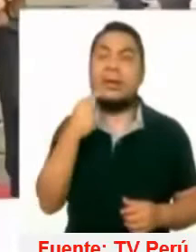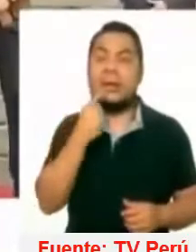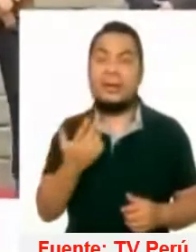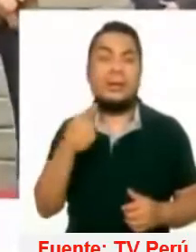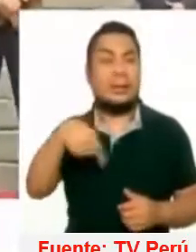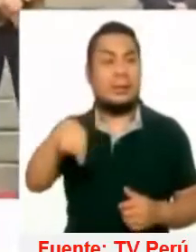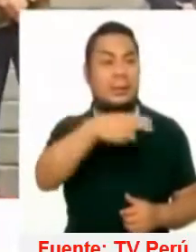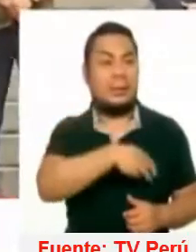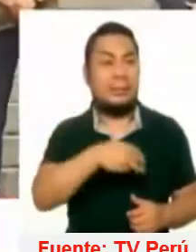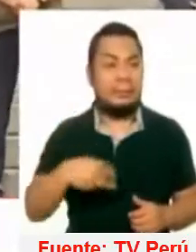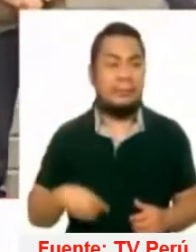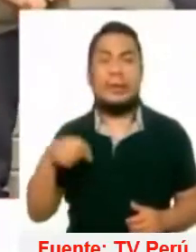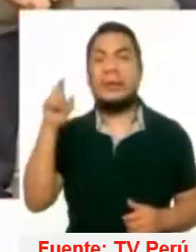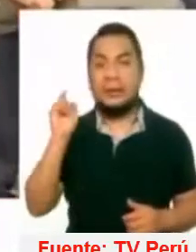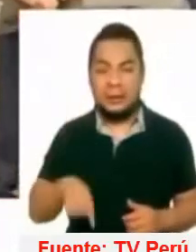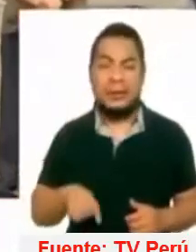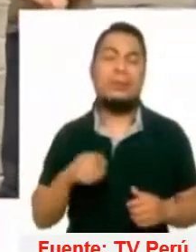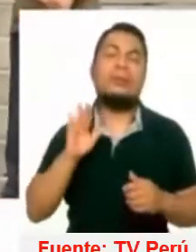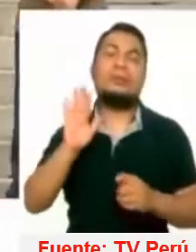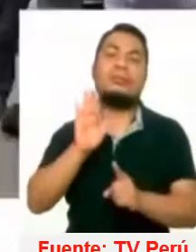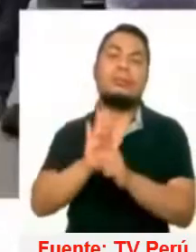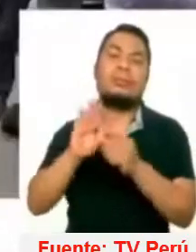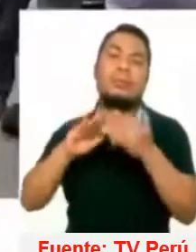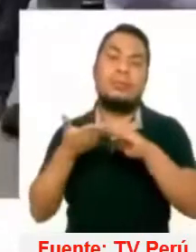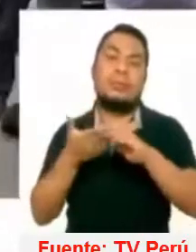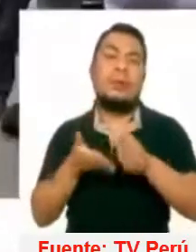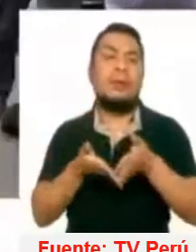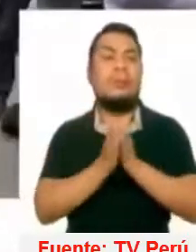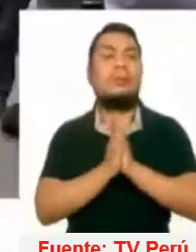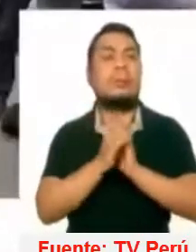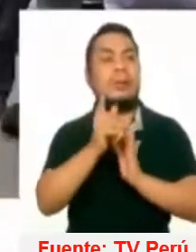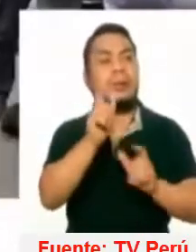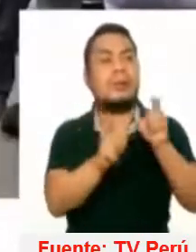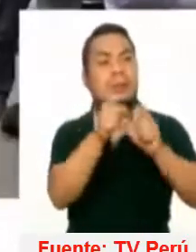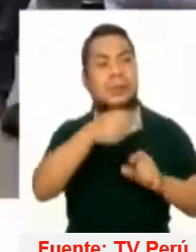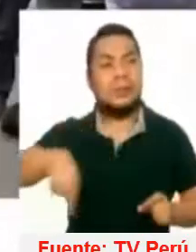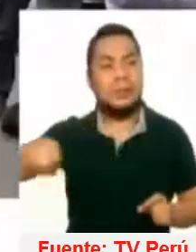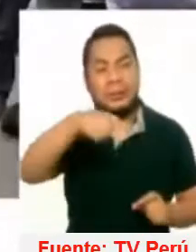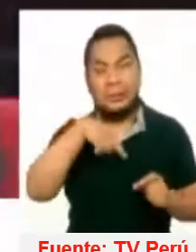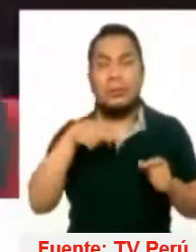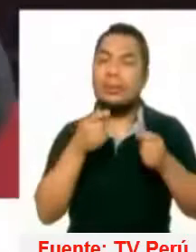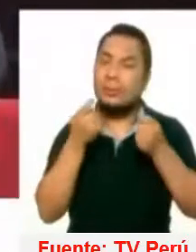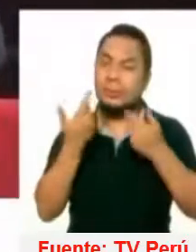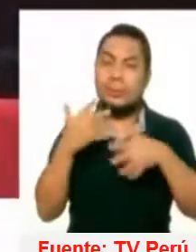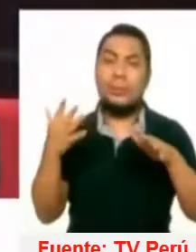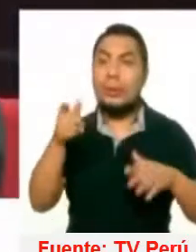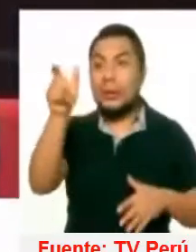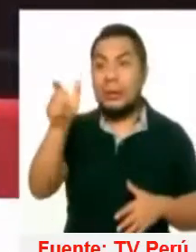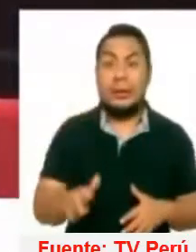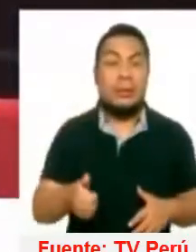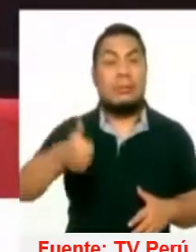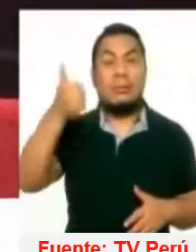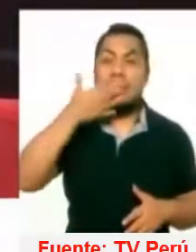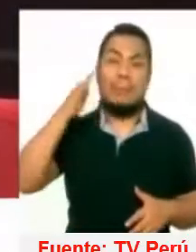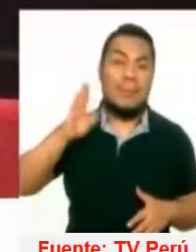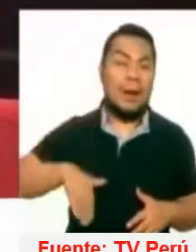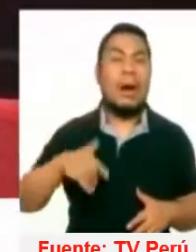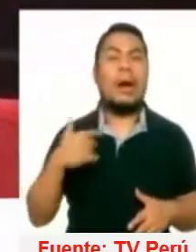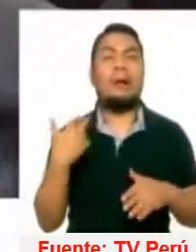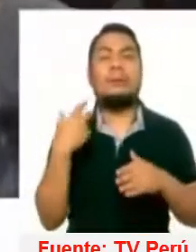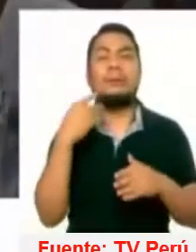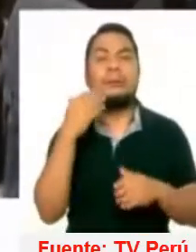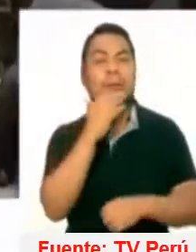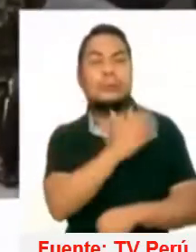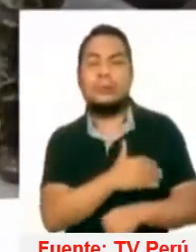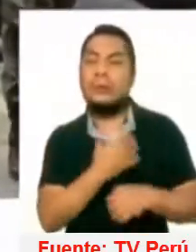dijo que los ministros se deben al pueblo y pidió a la ciudadanía alertar al Ejecutivo si algún funcionario toma el nombre del